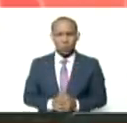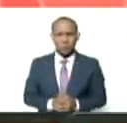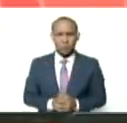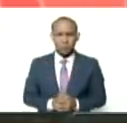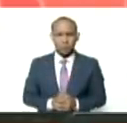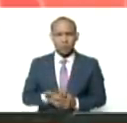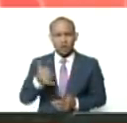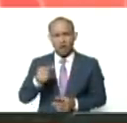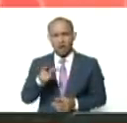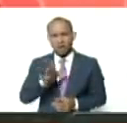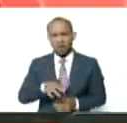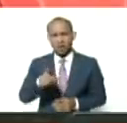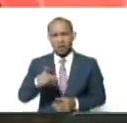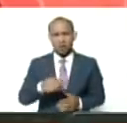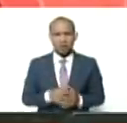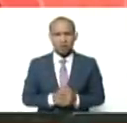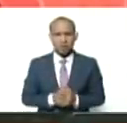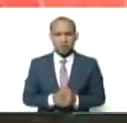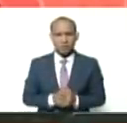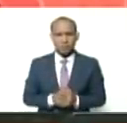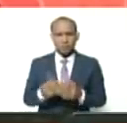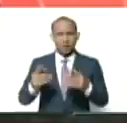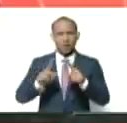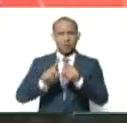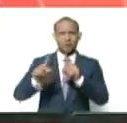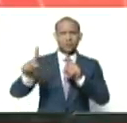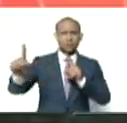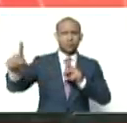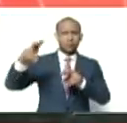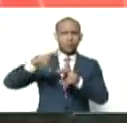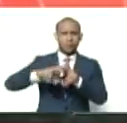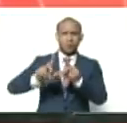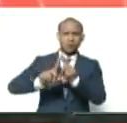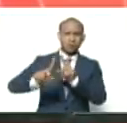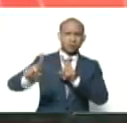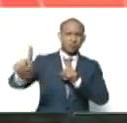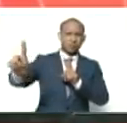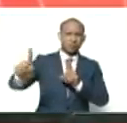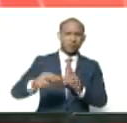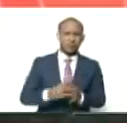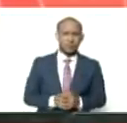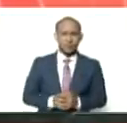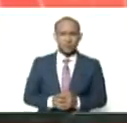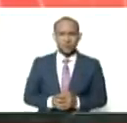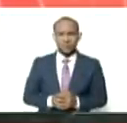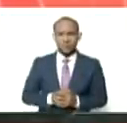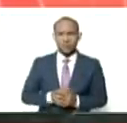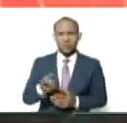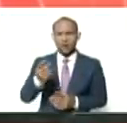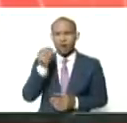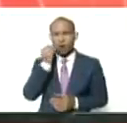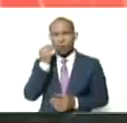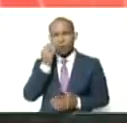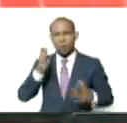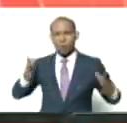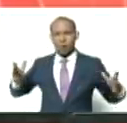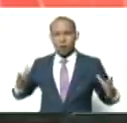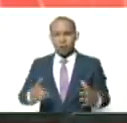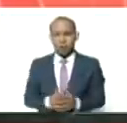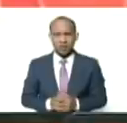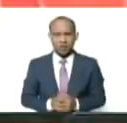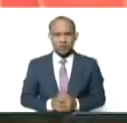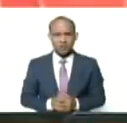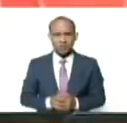Y estaban allí. Por allá, en una butaca, sentaron al Bobolongo,